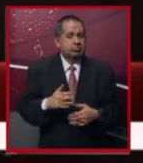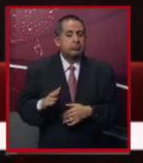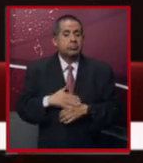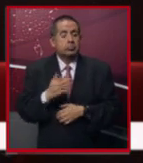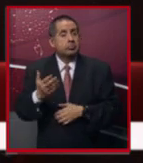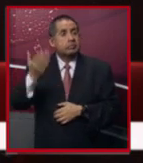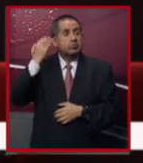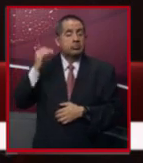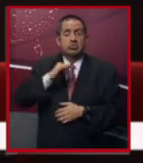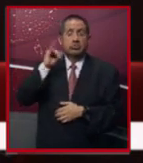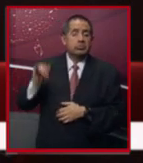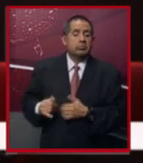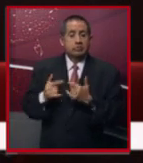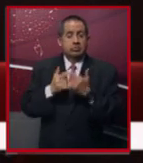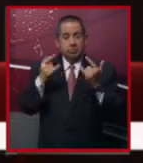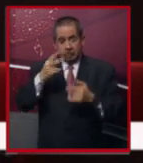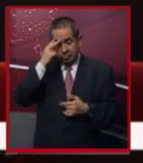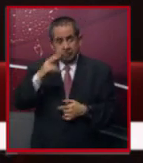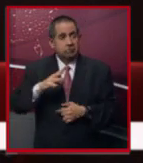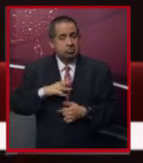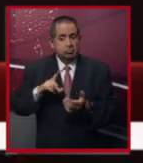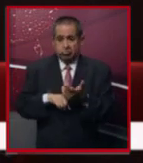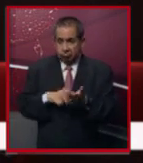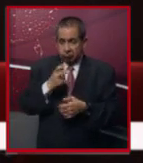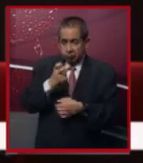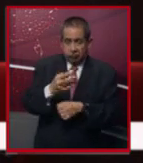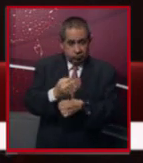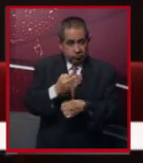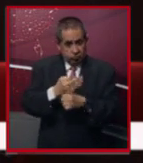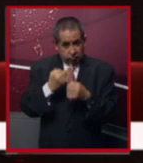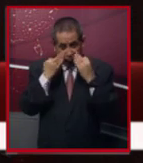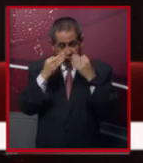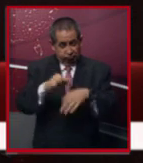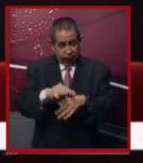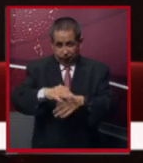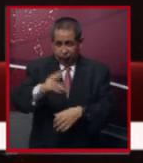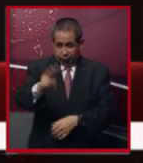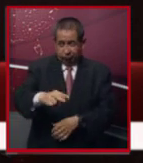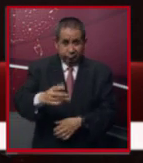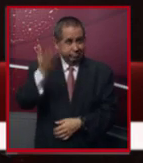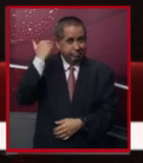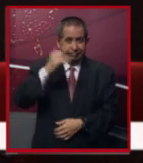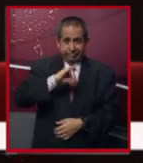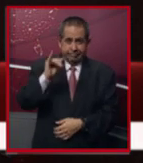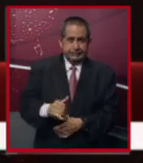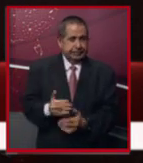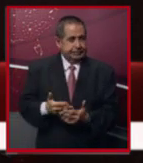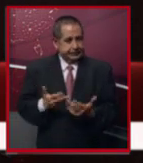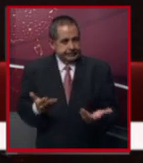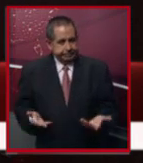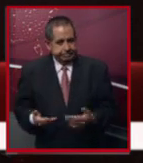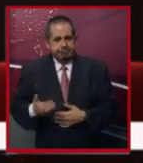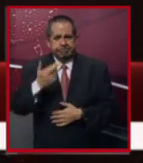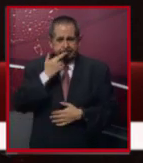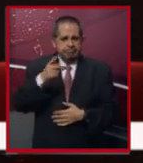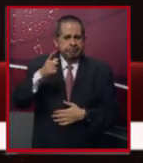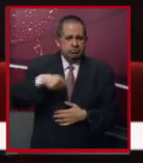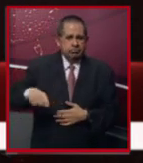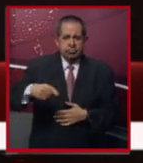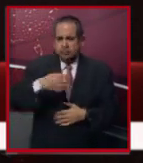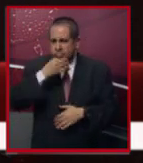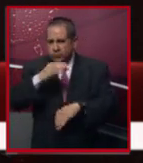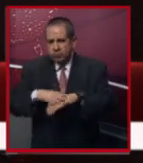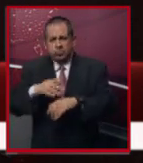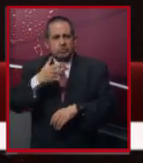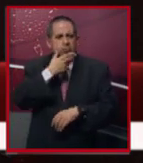nunca en la historia de México habíamos vivido lo que hoy estamos viviendo. Así es que mejor,